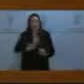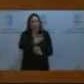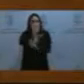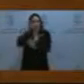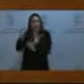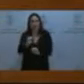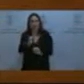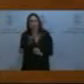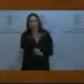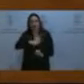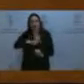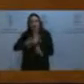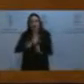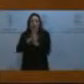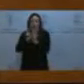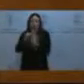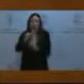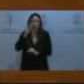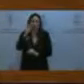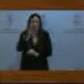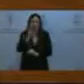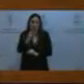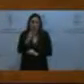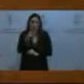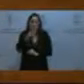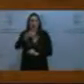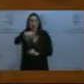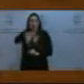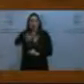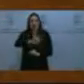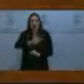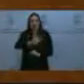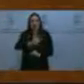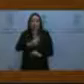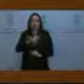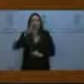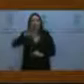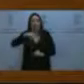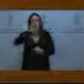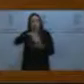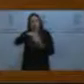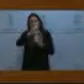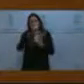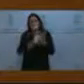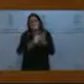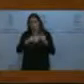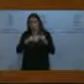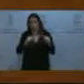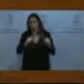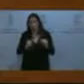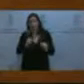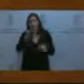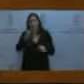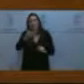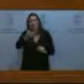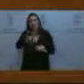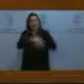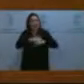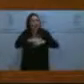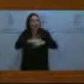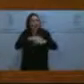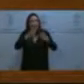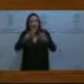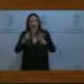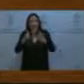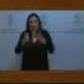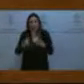estas parroquias rurales, que además de ser figura reconocida en nuestro Estatuto de Autonomía, son imprescindibles en